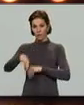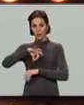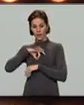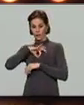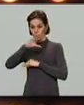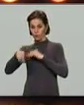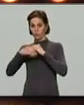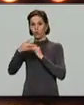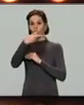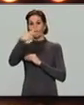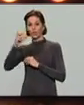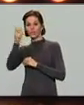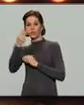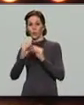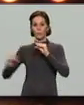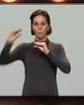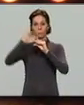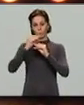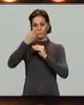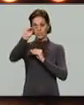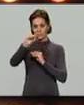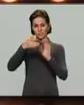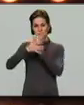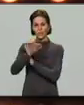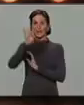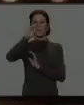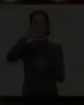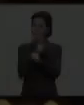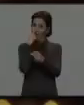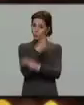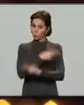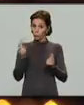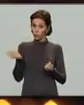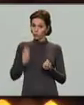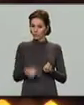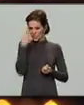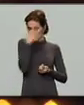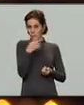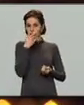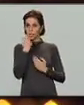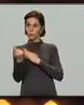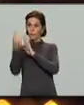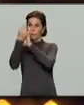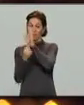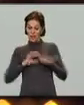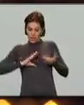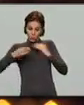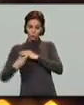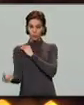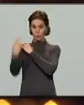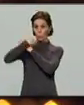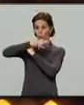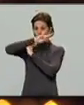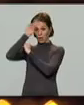paga complementaria este próximo mes de enero de 200 euros. Nuestros empleados públicos saben que